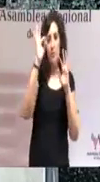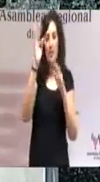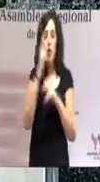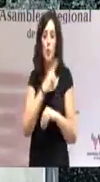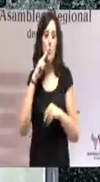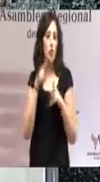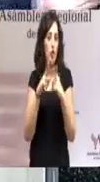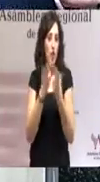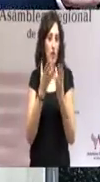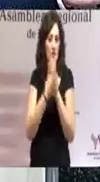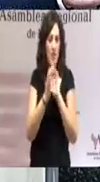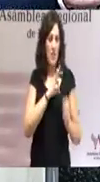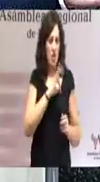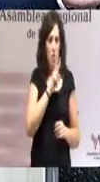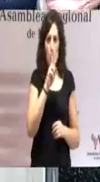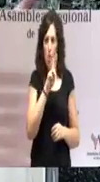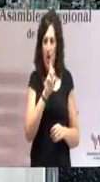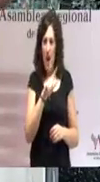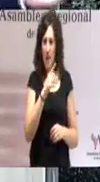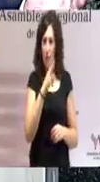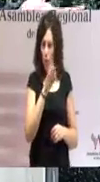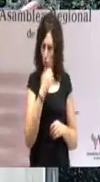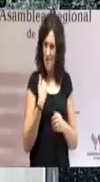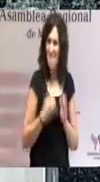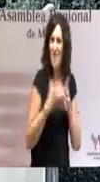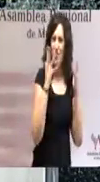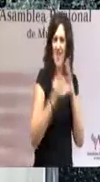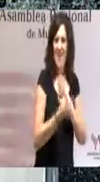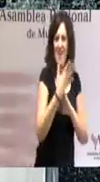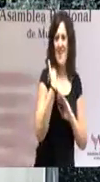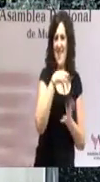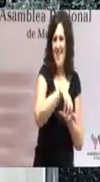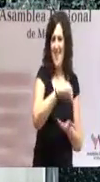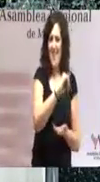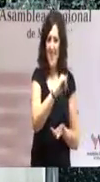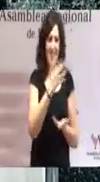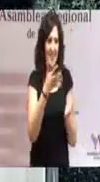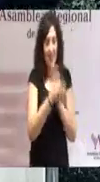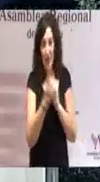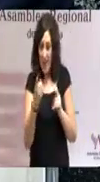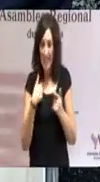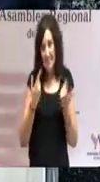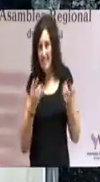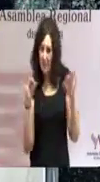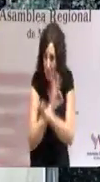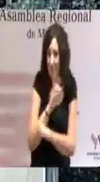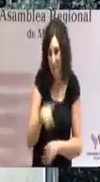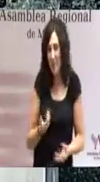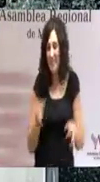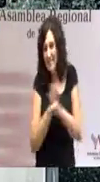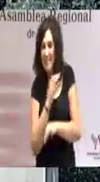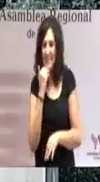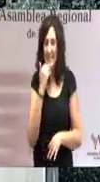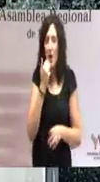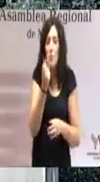compromiso social. Señor Arguru, ya existe esa consejería. Ahí ha resbalado también, ha resbalado. Está a punto de caerse,